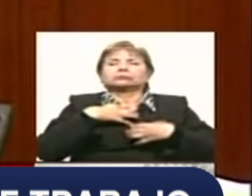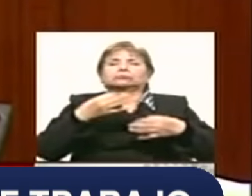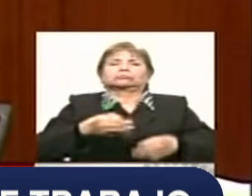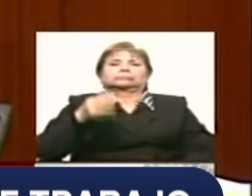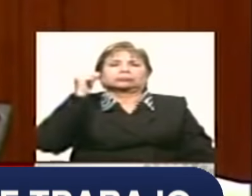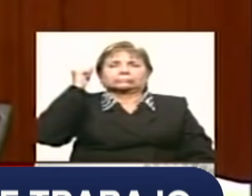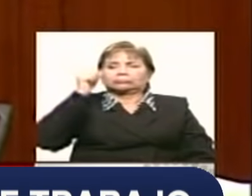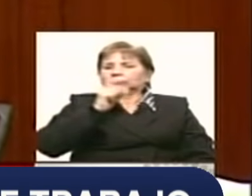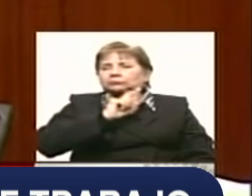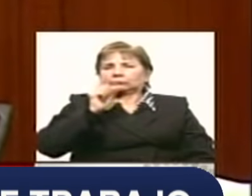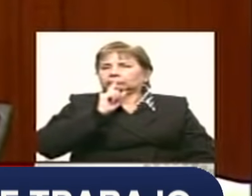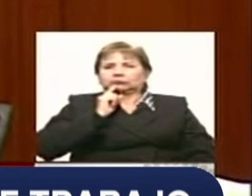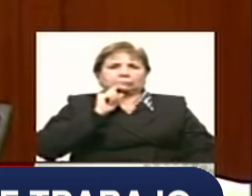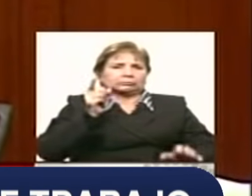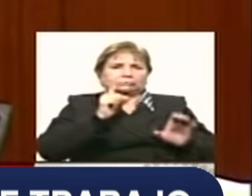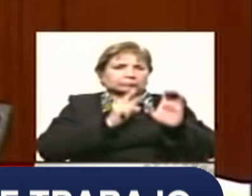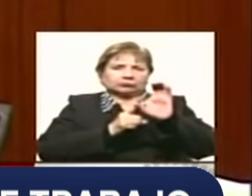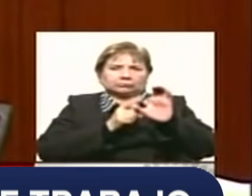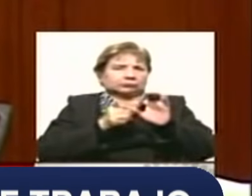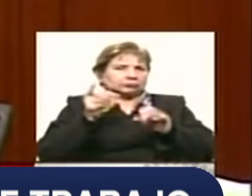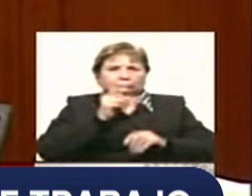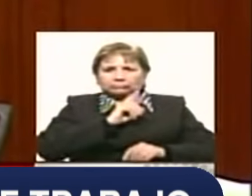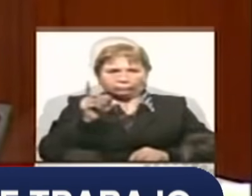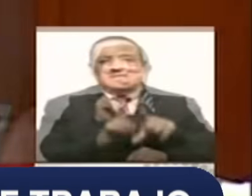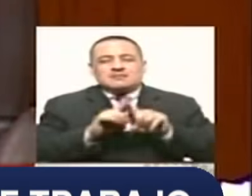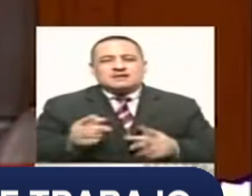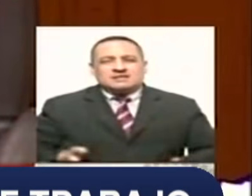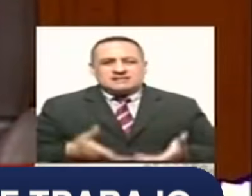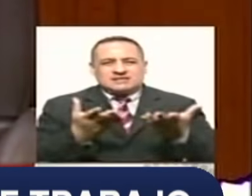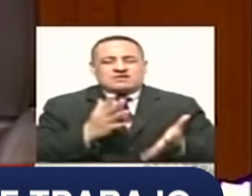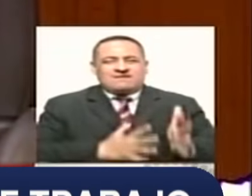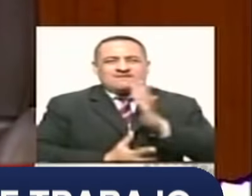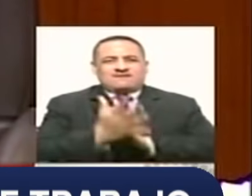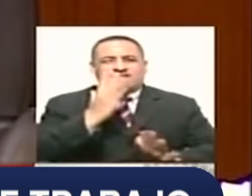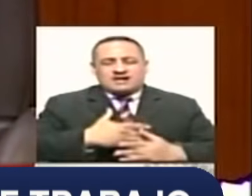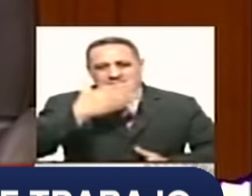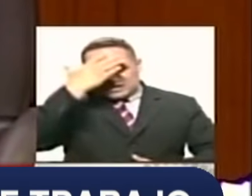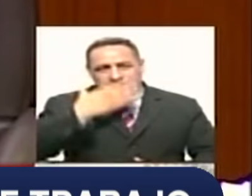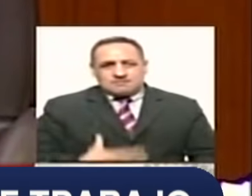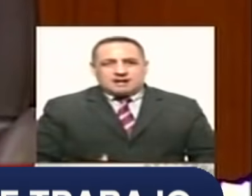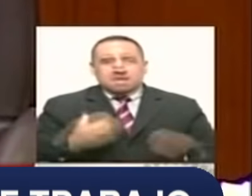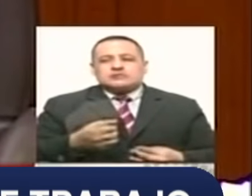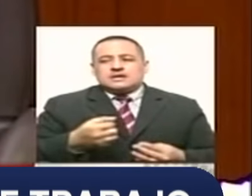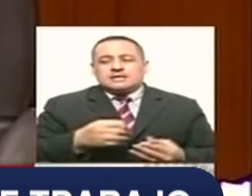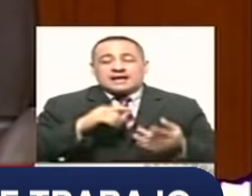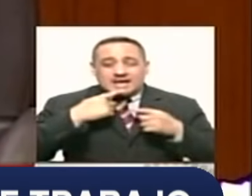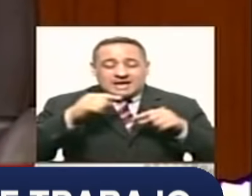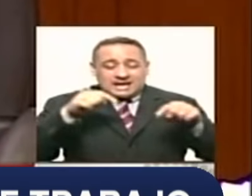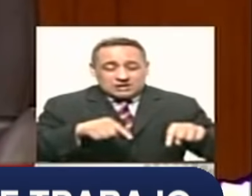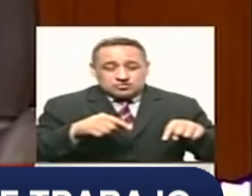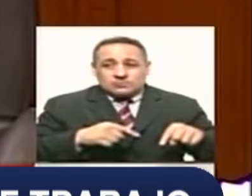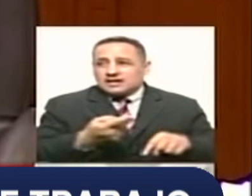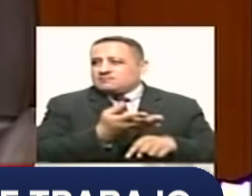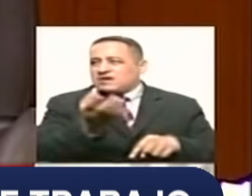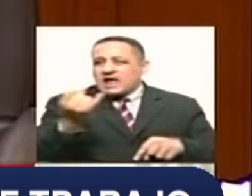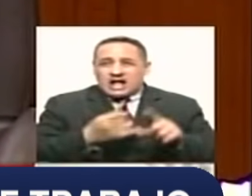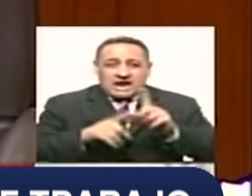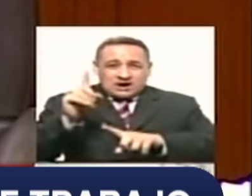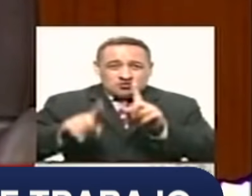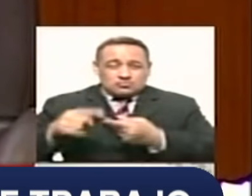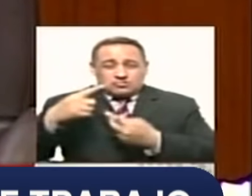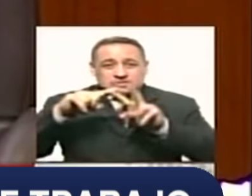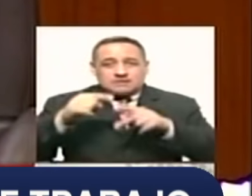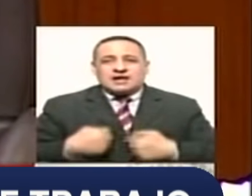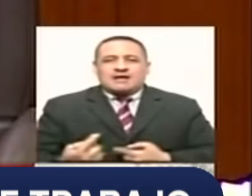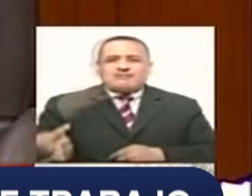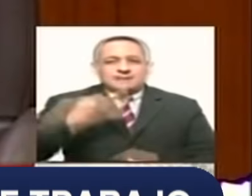derechos no es ser terrorista, señores congresistas. Una falsa imagen de culpabilidad. Eso es lo que cierta prensa quiere hacer